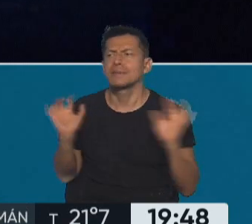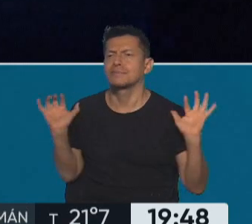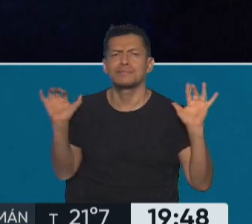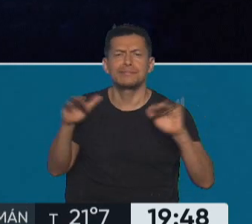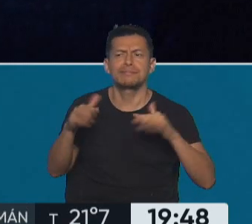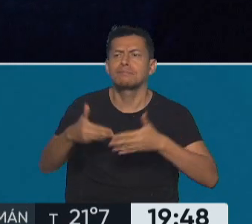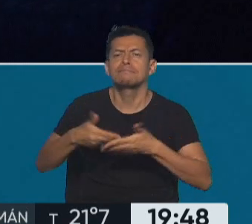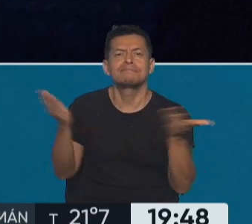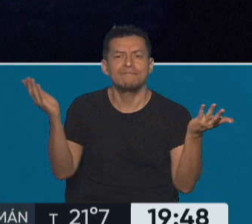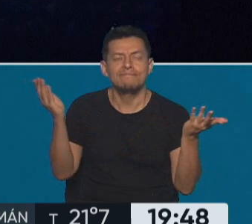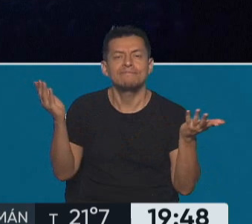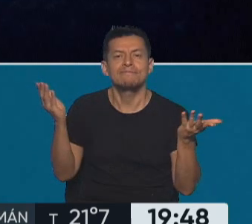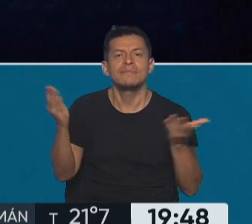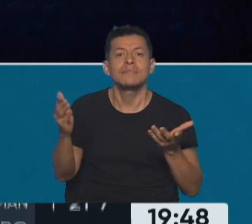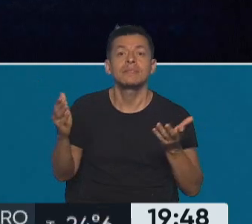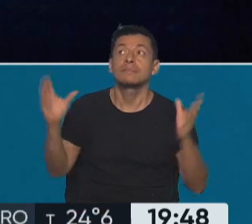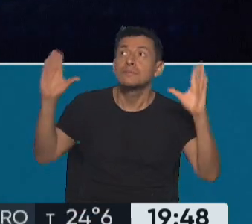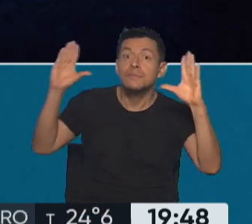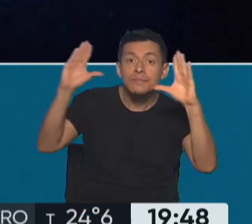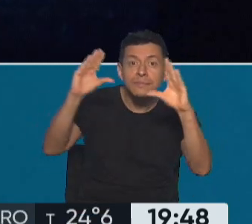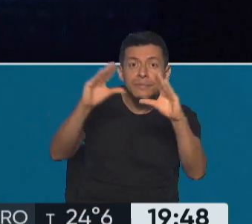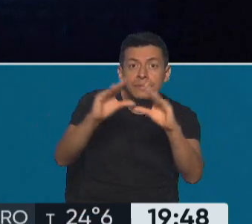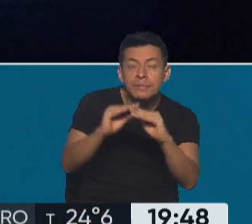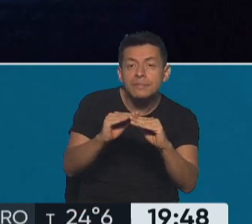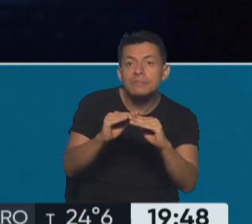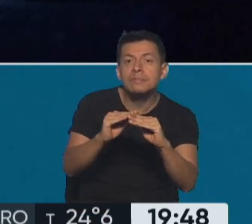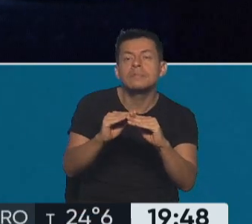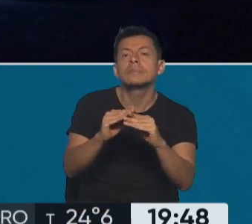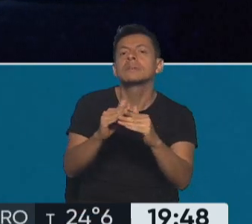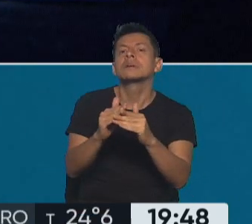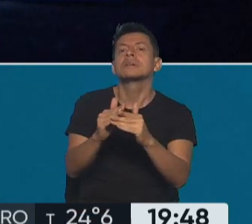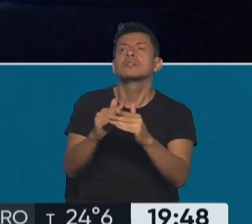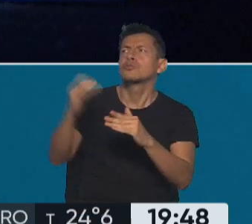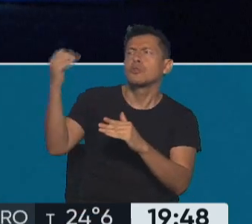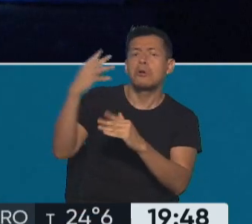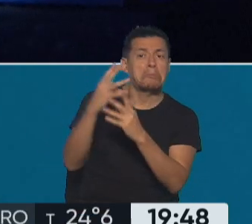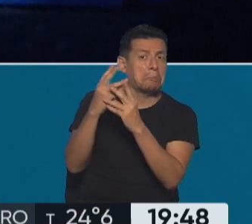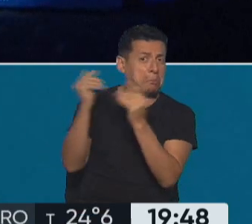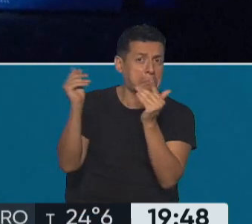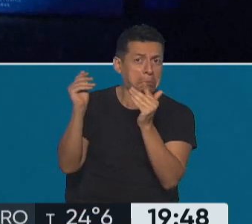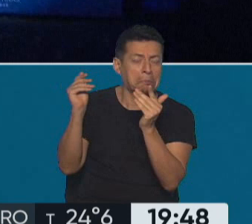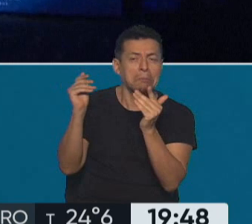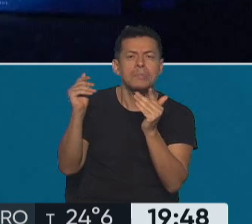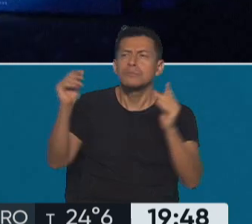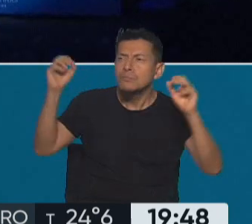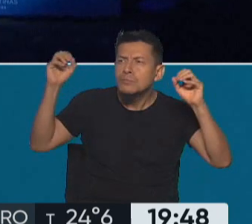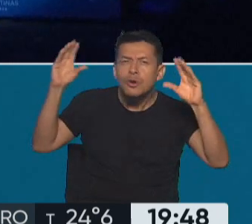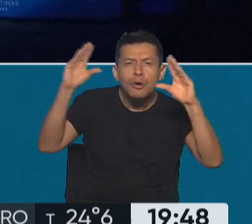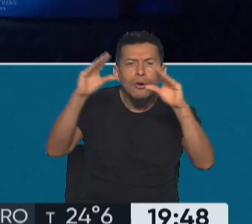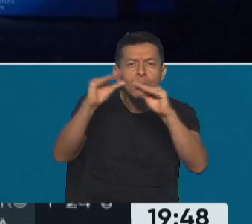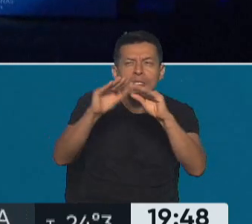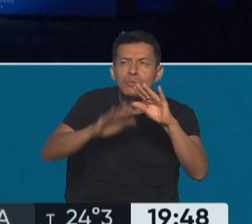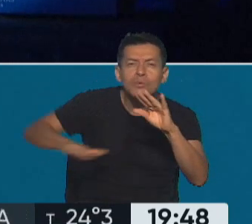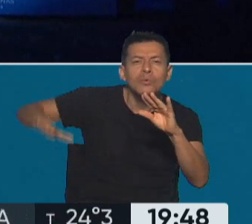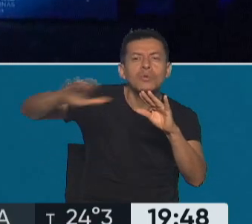aire libre. Cuando cae ya la tarde, cuando ya no están los momentos de los rayos del sol sobre el contraste de la noche, bueno,